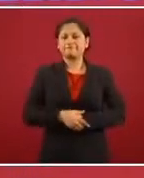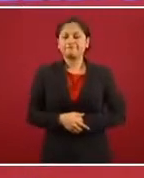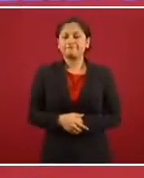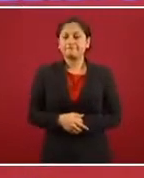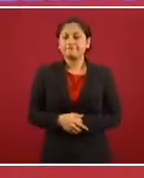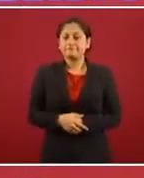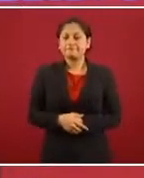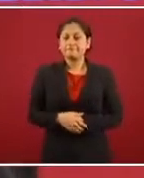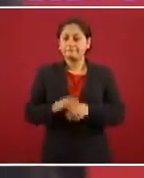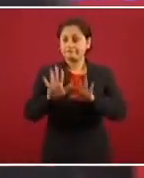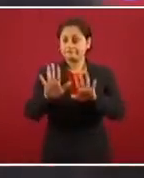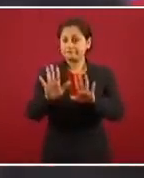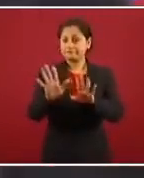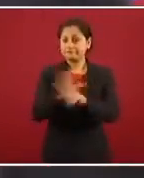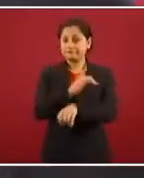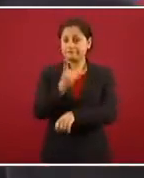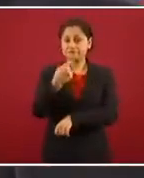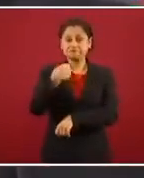siempre he dicho,